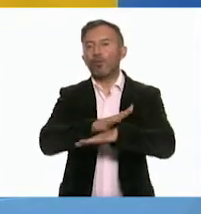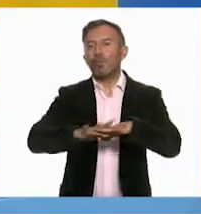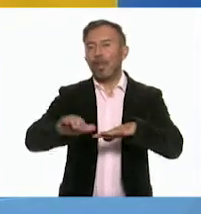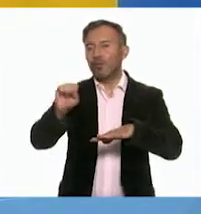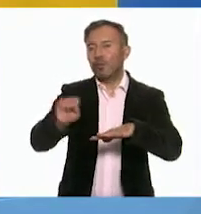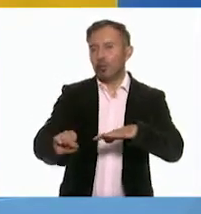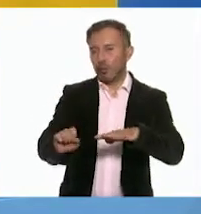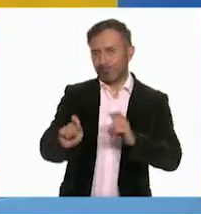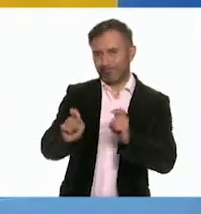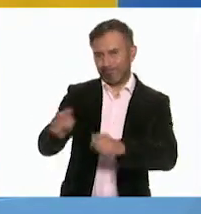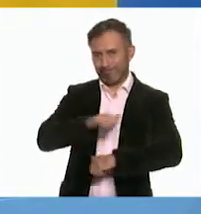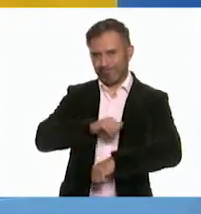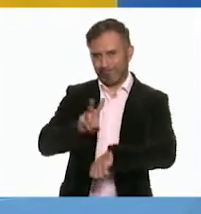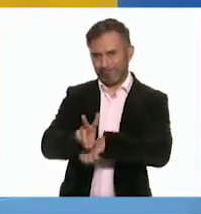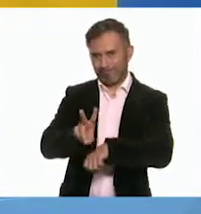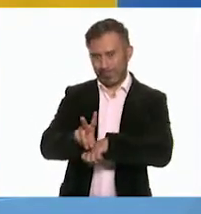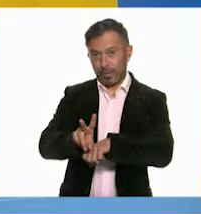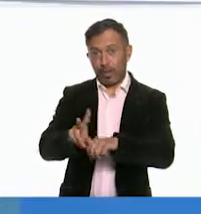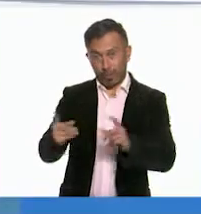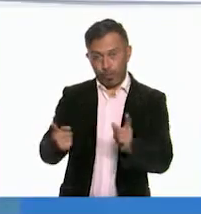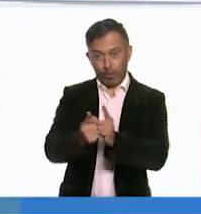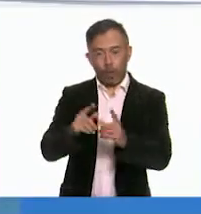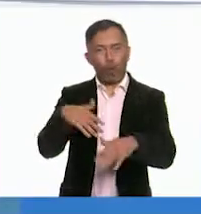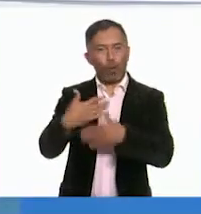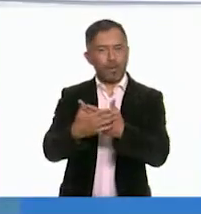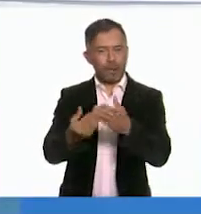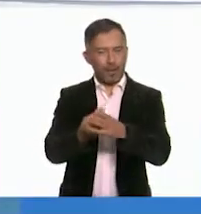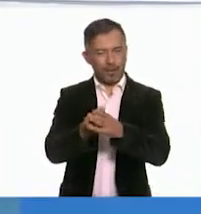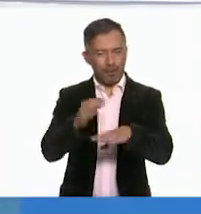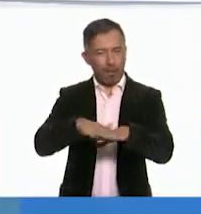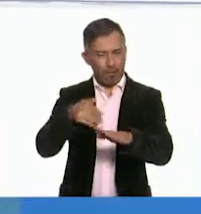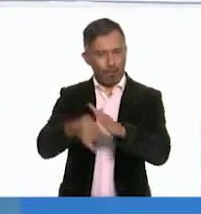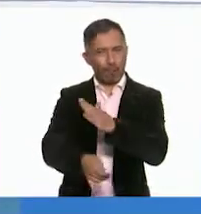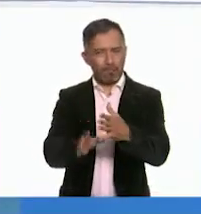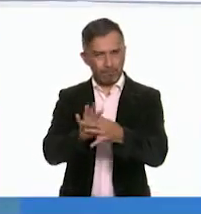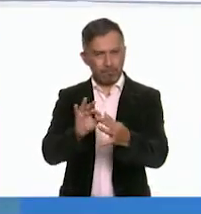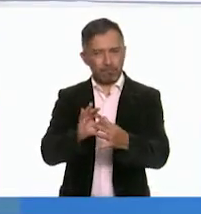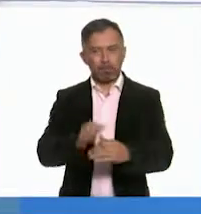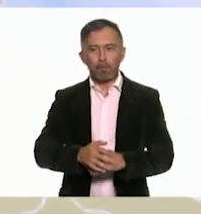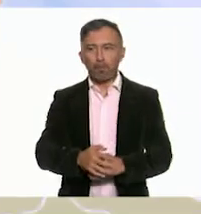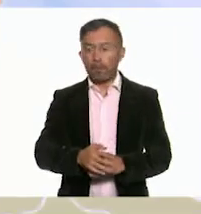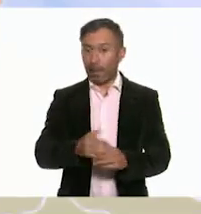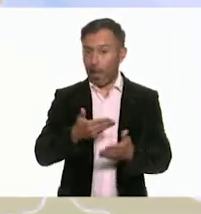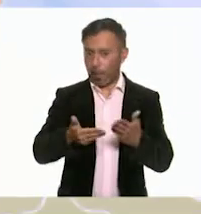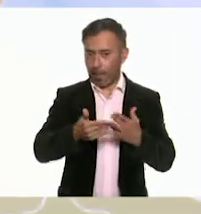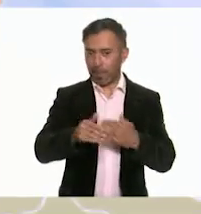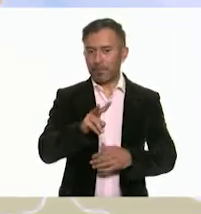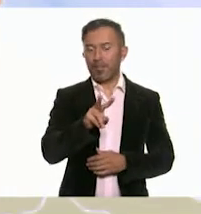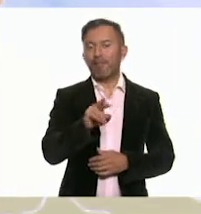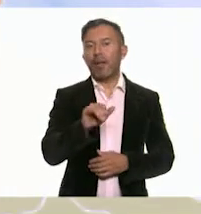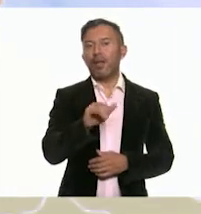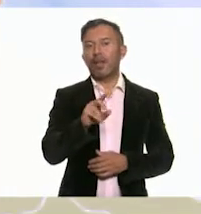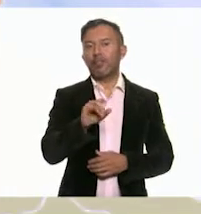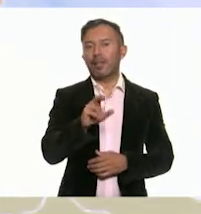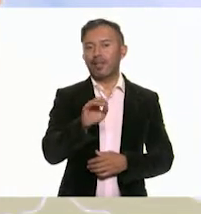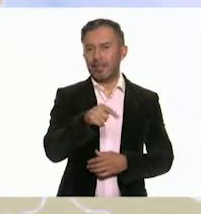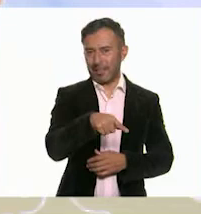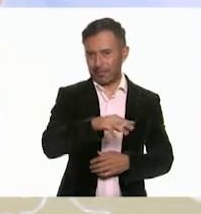lo estudiarán en la siguiente clase. A ver, entonces estábamos aquí en Valladolid y nos fuimos a Ciudad de